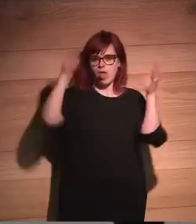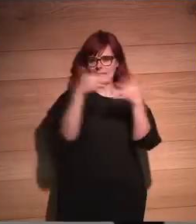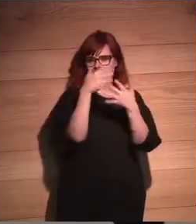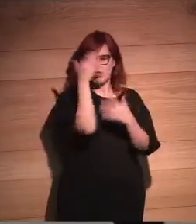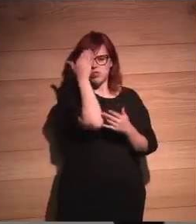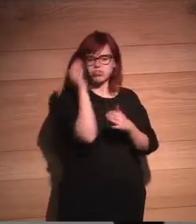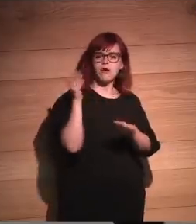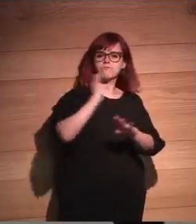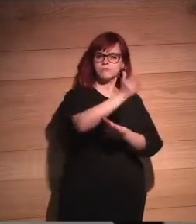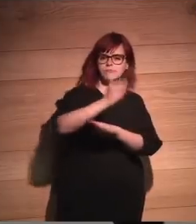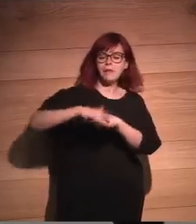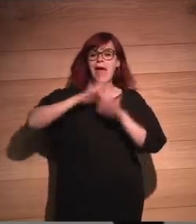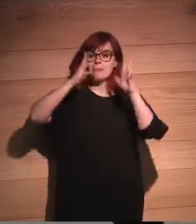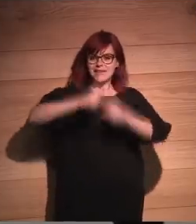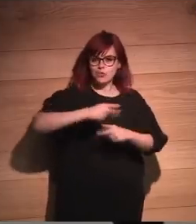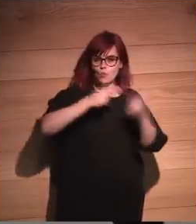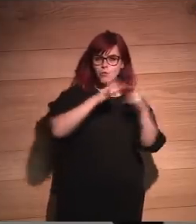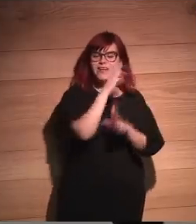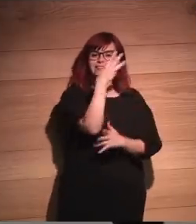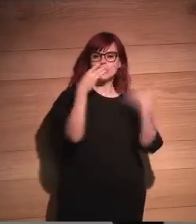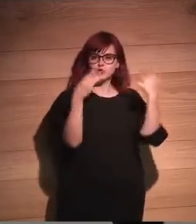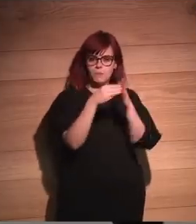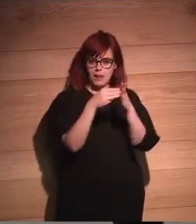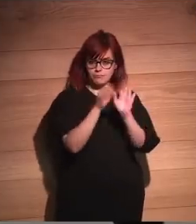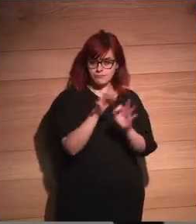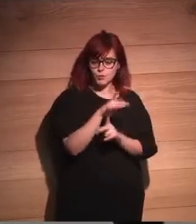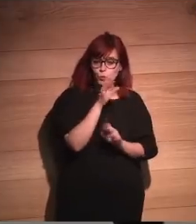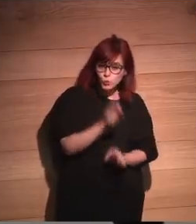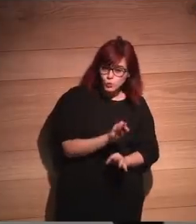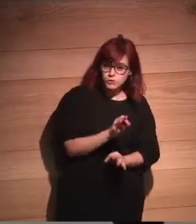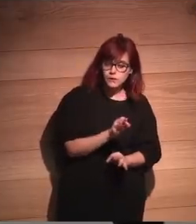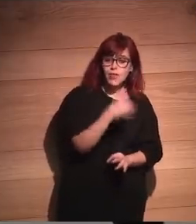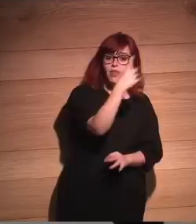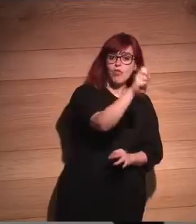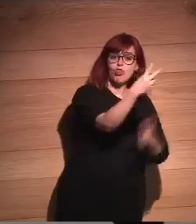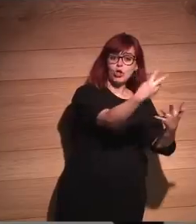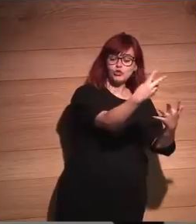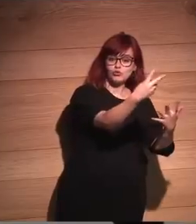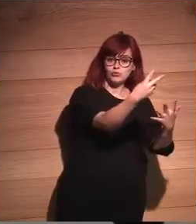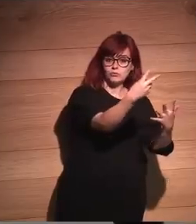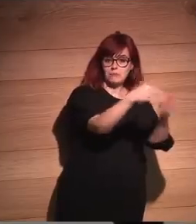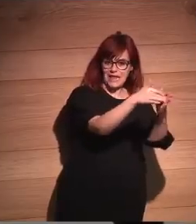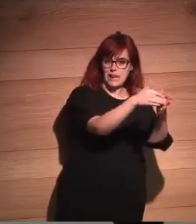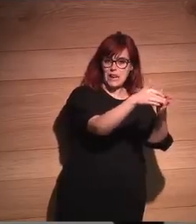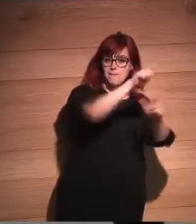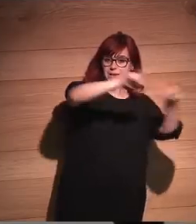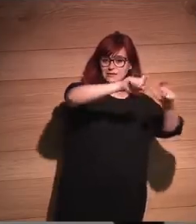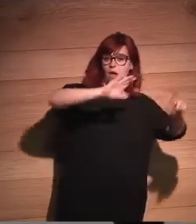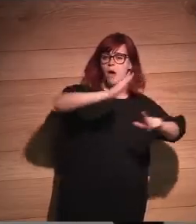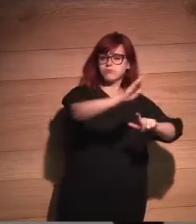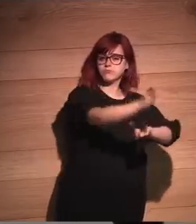ciberataques. La administración sufrió 38.000. De los 102.000 ataques que sufrieron las empresas,